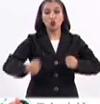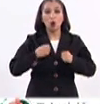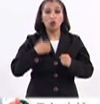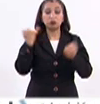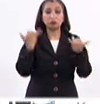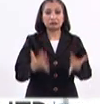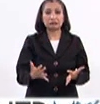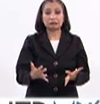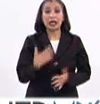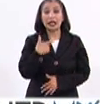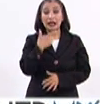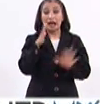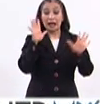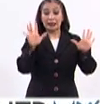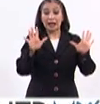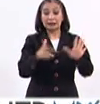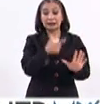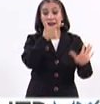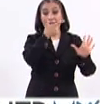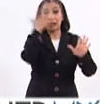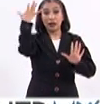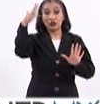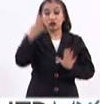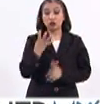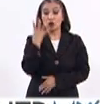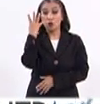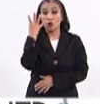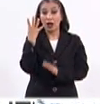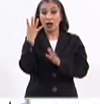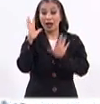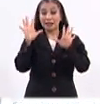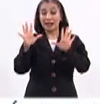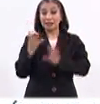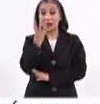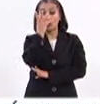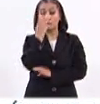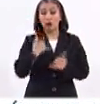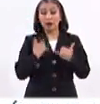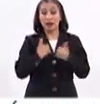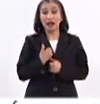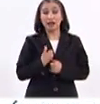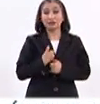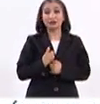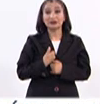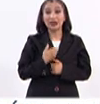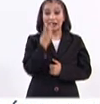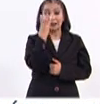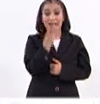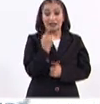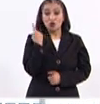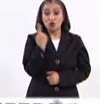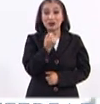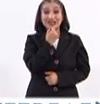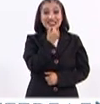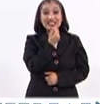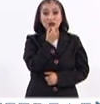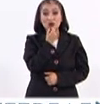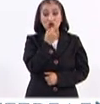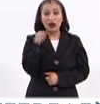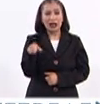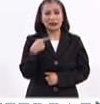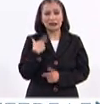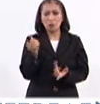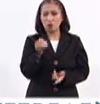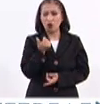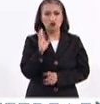obesidad. 7 de cada 10 adultos, 4 de cada 10 jóvenes y 1 de cada 3 niños. Esto no es un